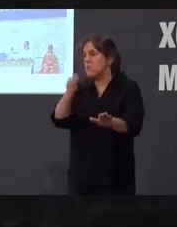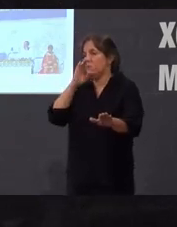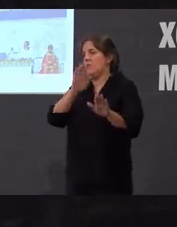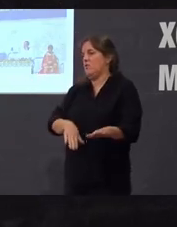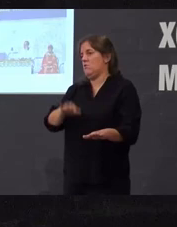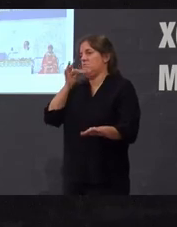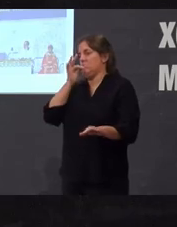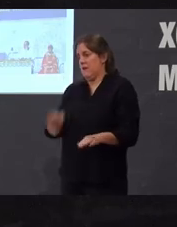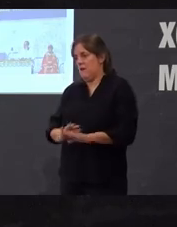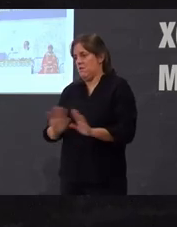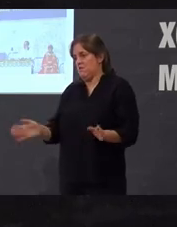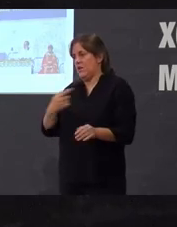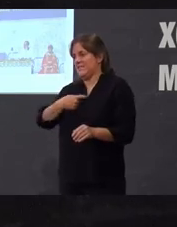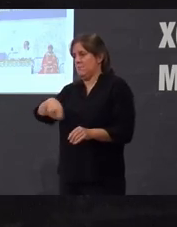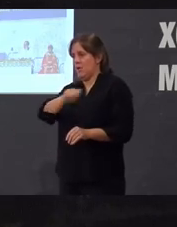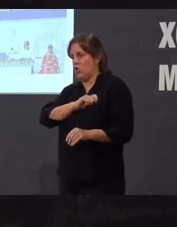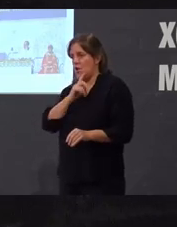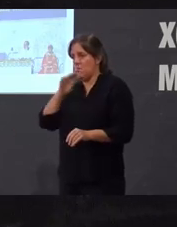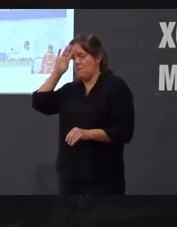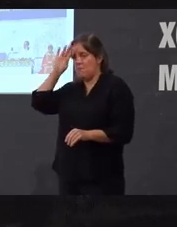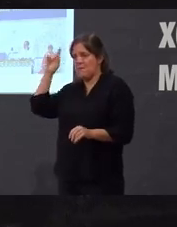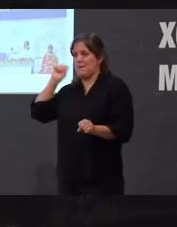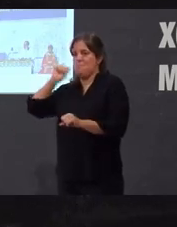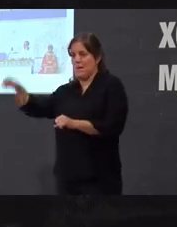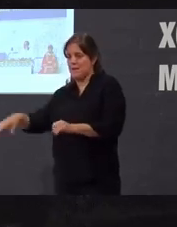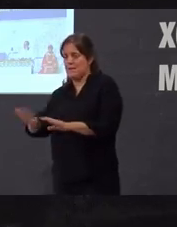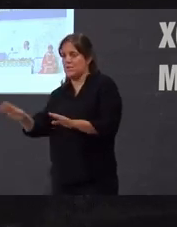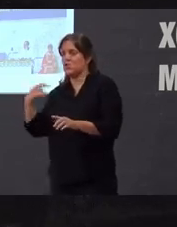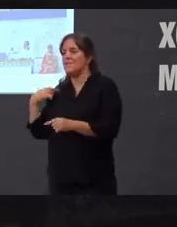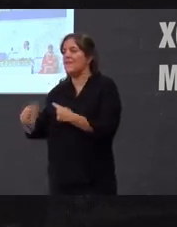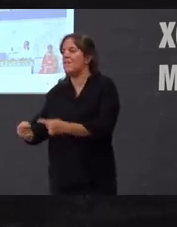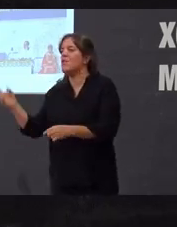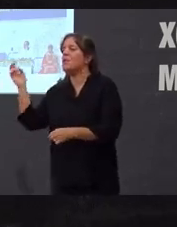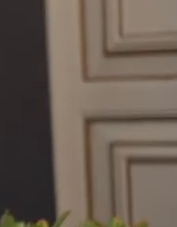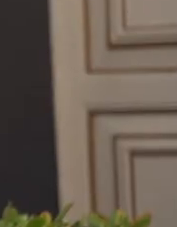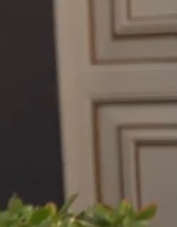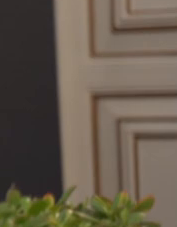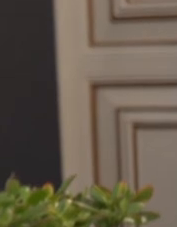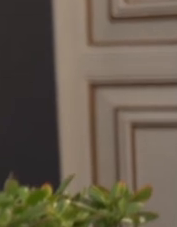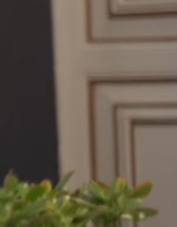de verdad, un católico español. Más papista que papa. E eso sí que es una tradición que vende a dictadura.